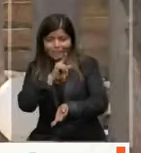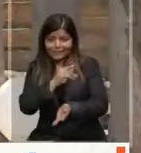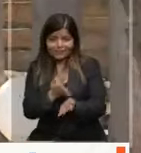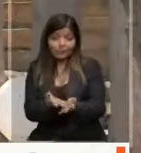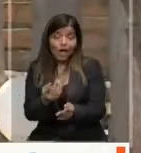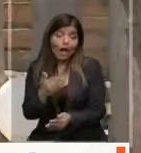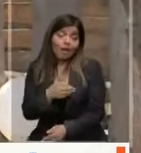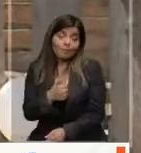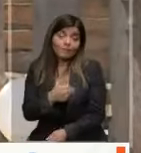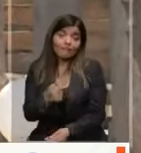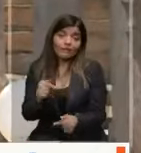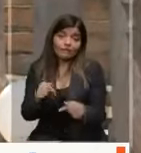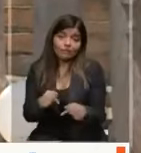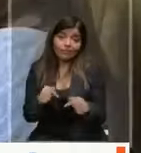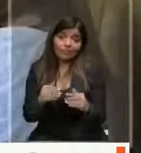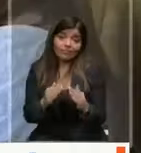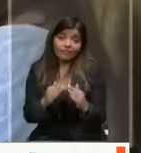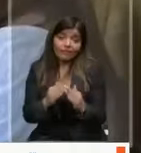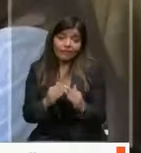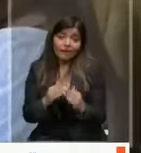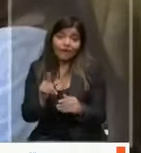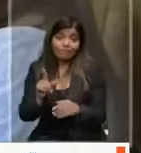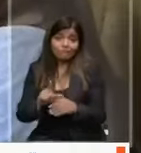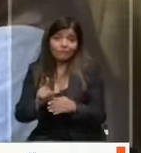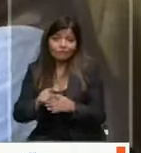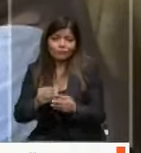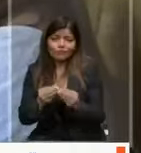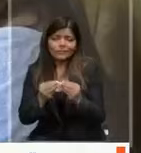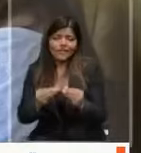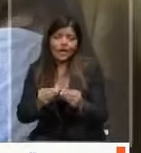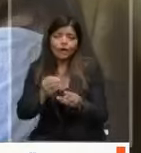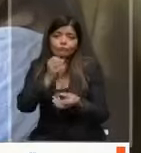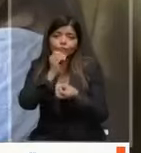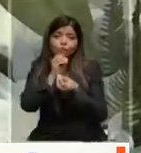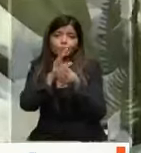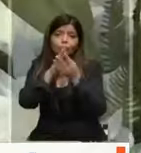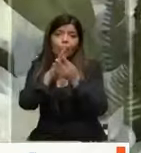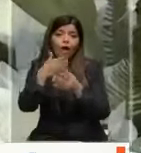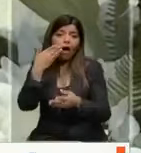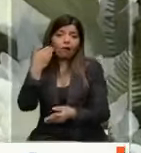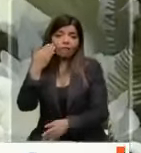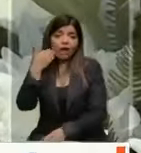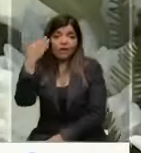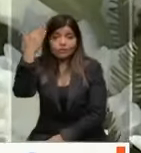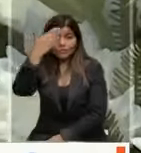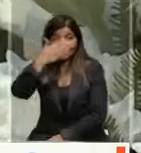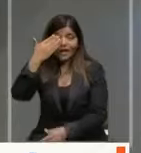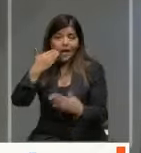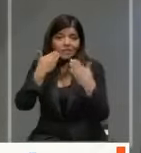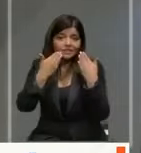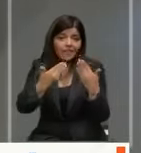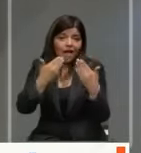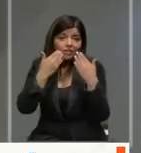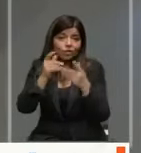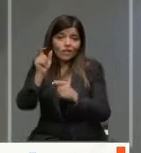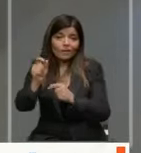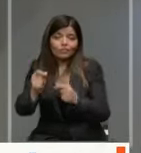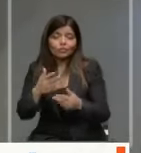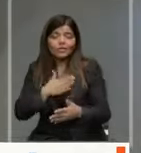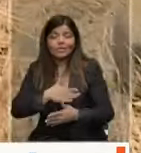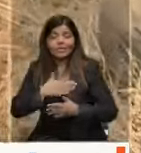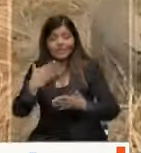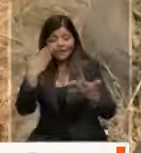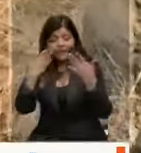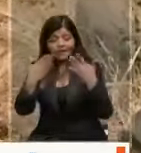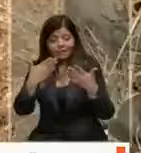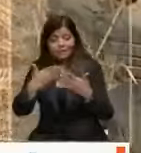Lamentablemente, hoy la casa de Raymond en Curanilagua está llena de globos blancos y negros y de regalos de los que quisieron despedir a quien fue el